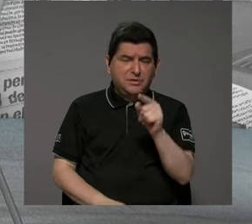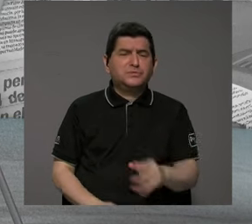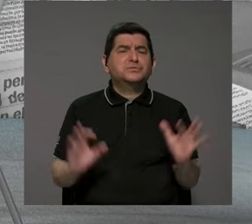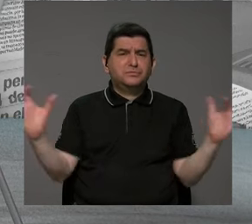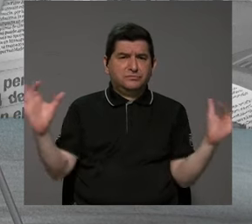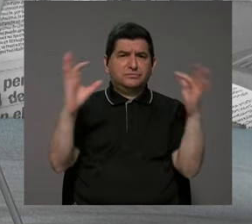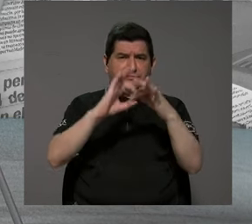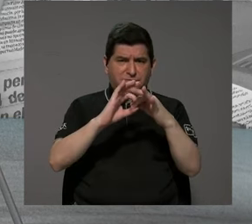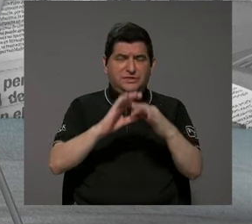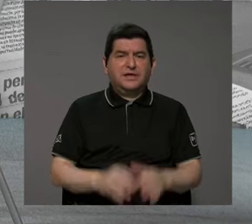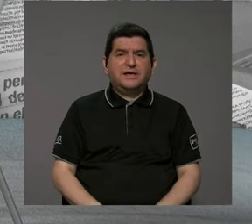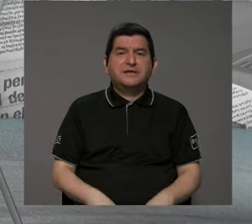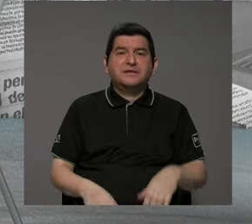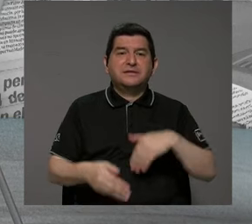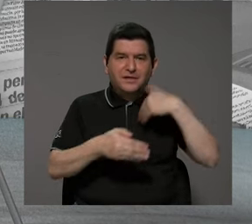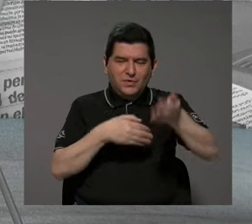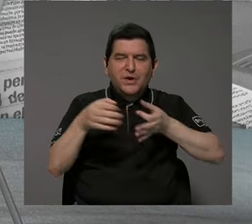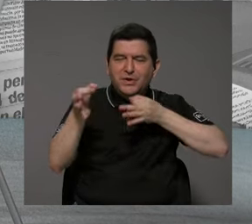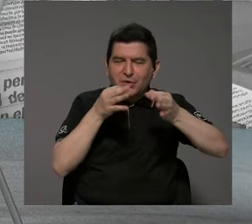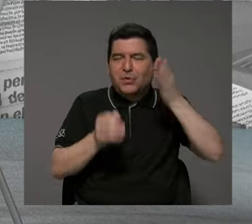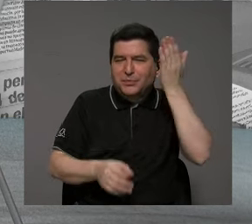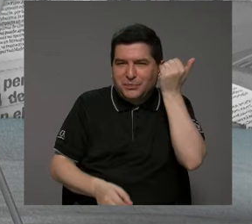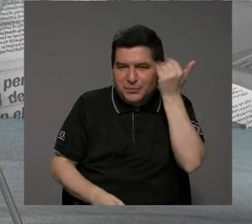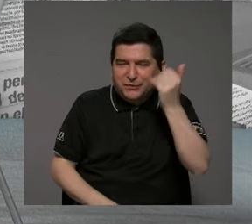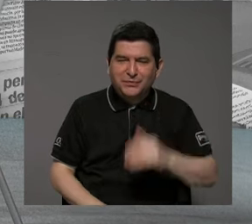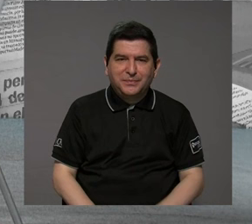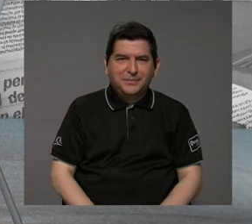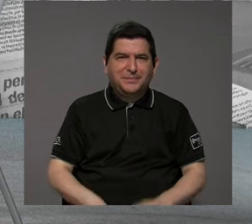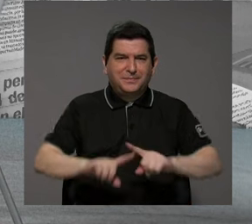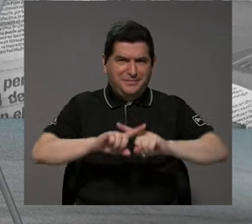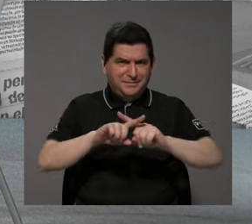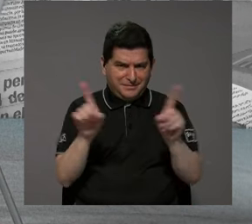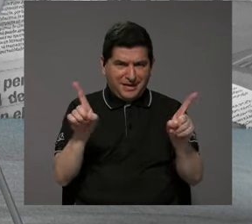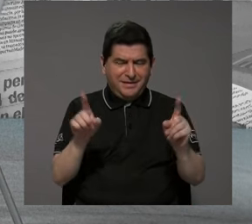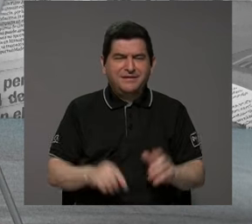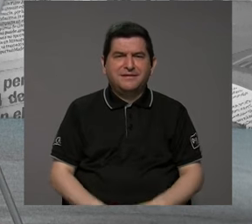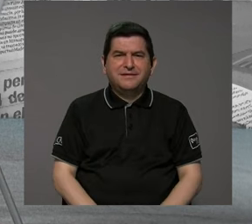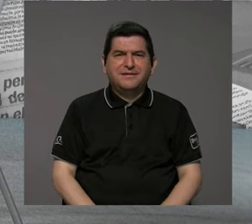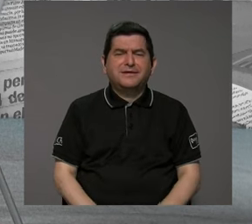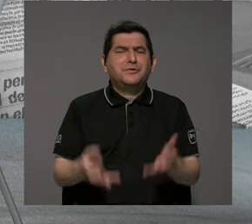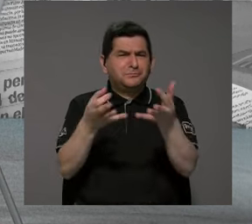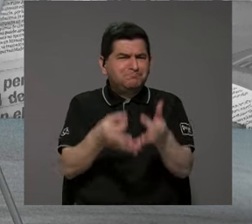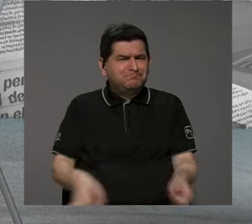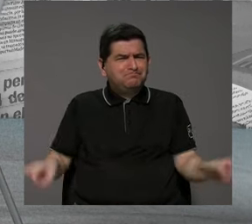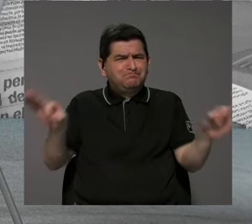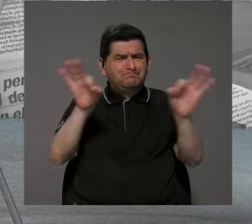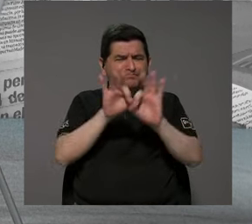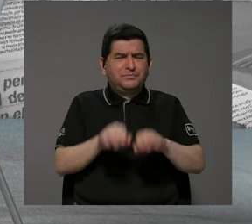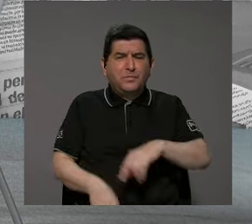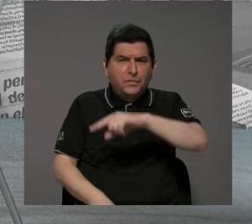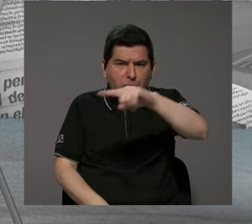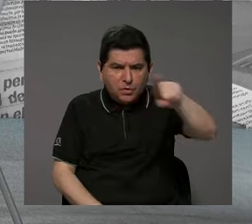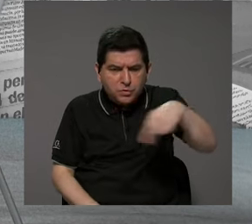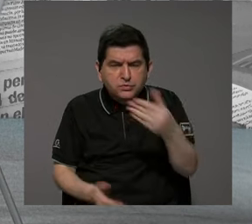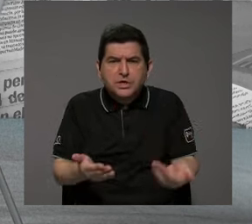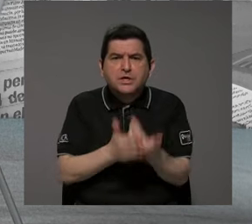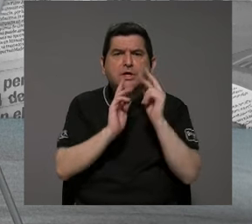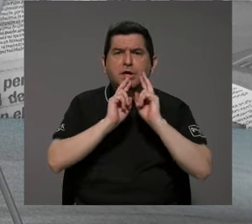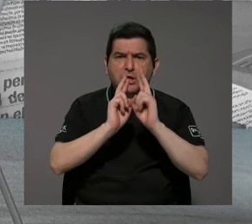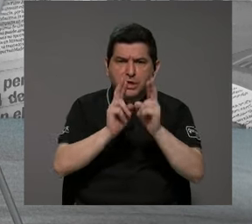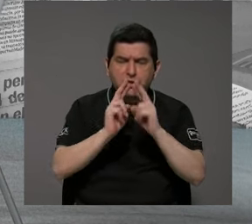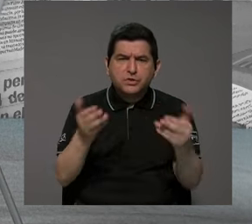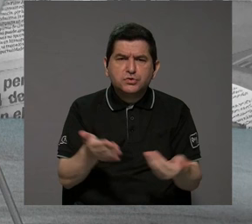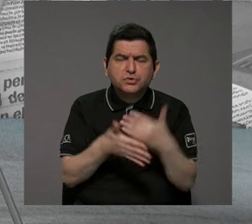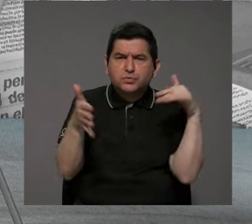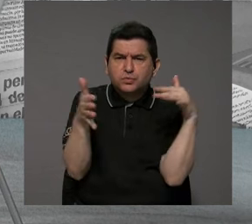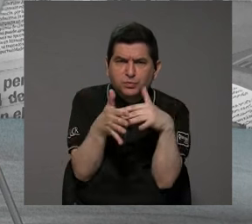vinculado Ya vamos a contar Por qué eh pero una de las cosas importantes es que ustedes tienen nuevos resultados de